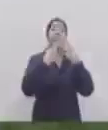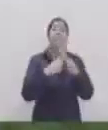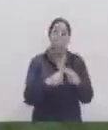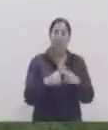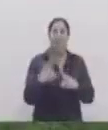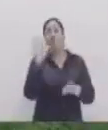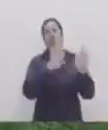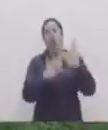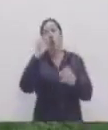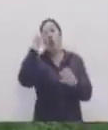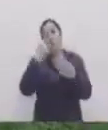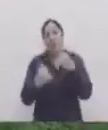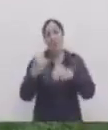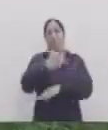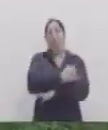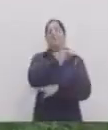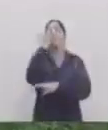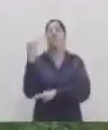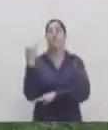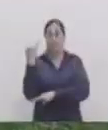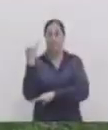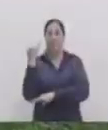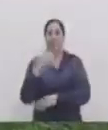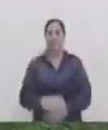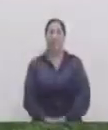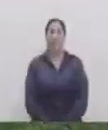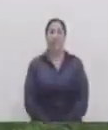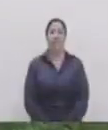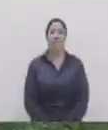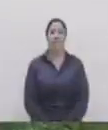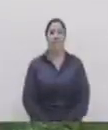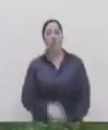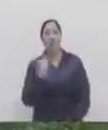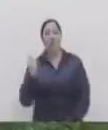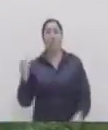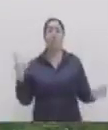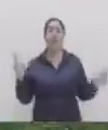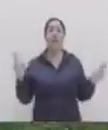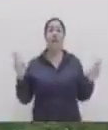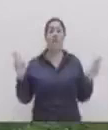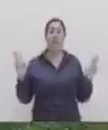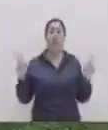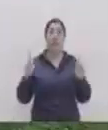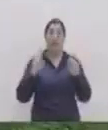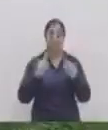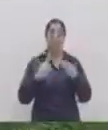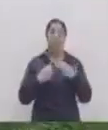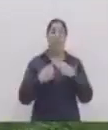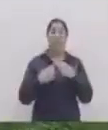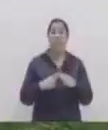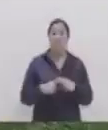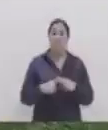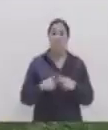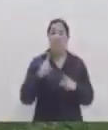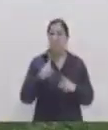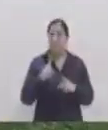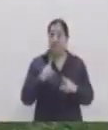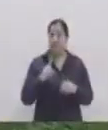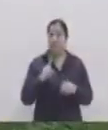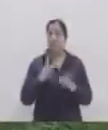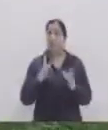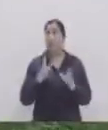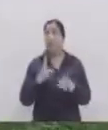nos indica cuando inicia y termina el invierno. Nasumayacli, los cangrejos. Cuando se inicia la